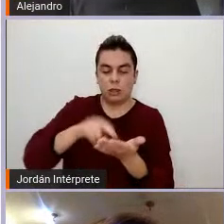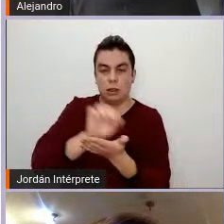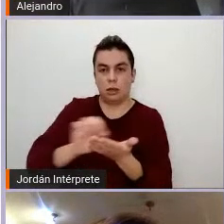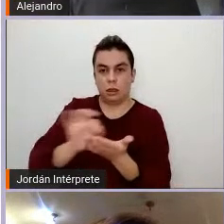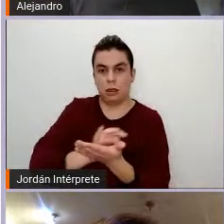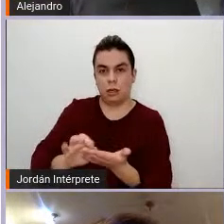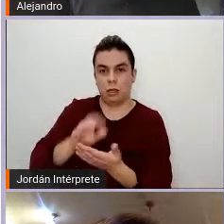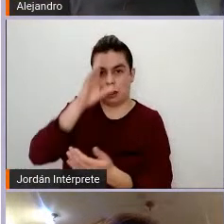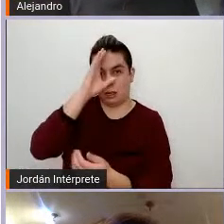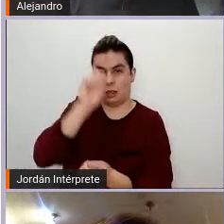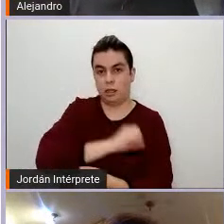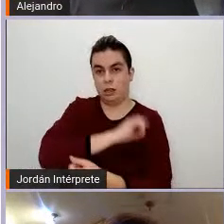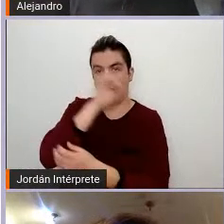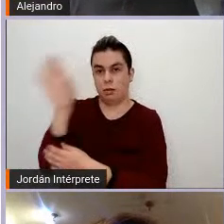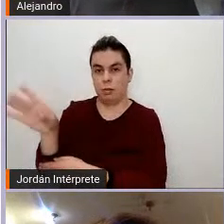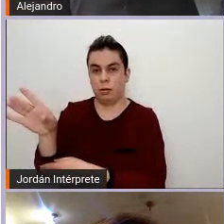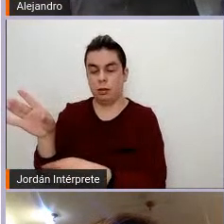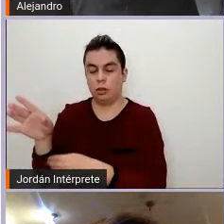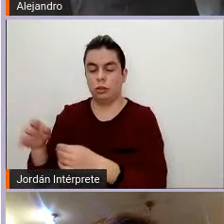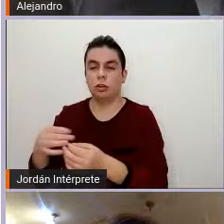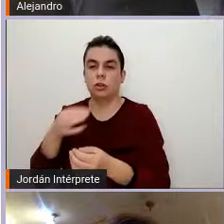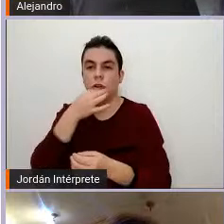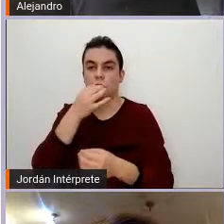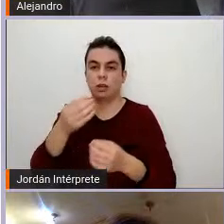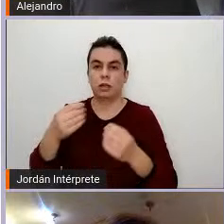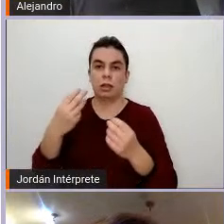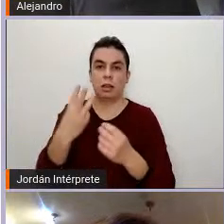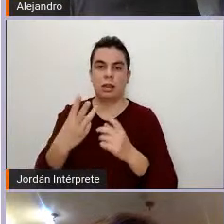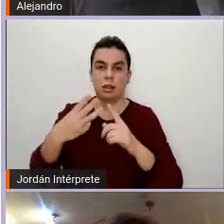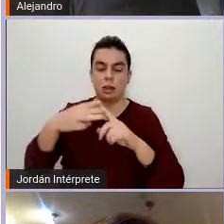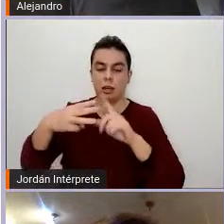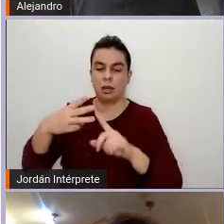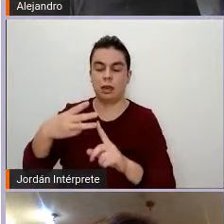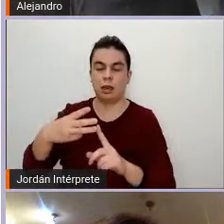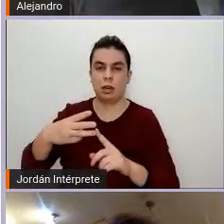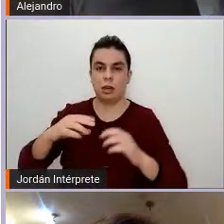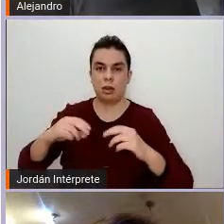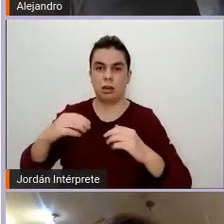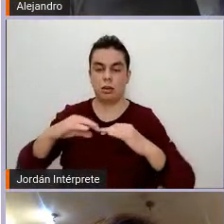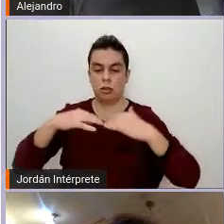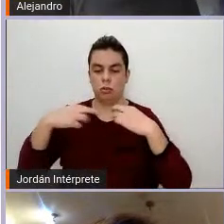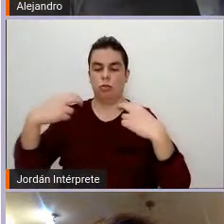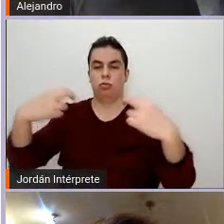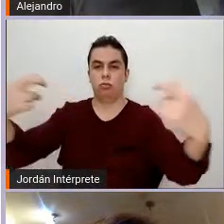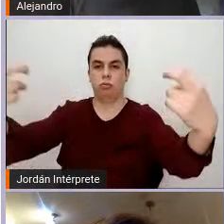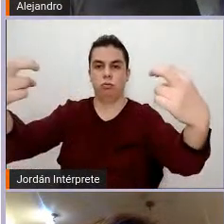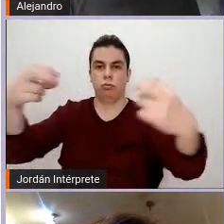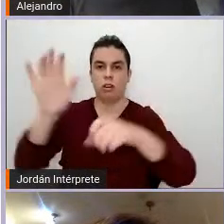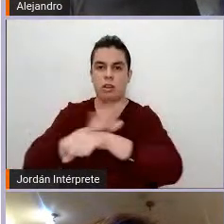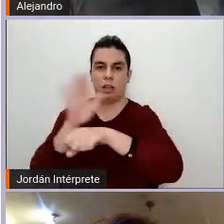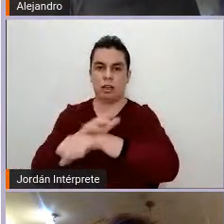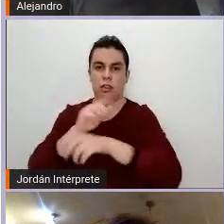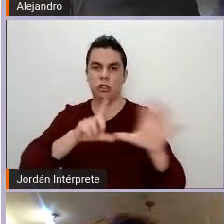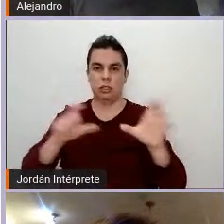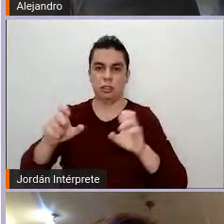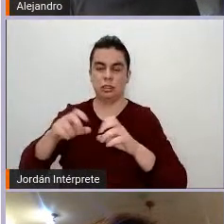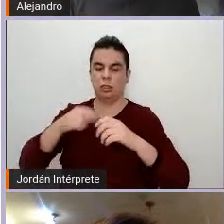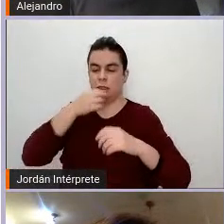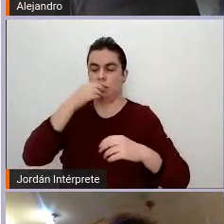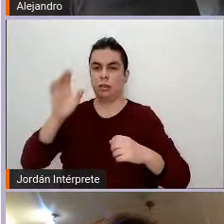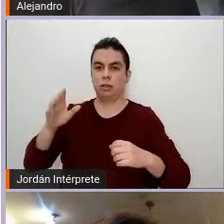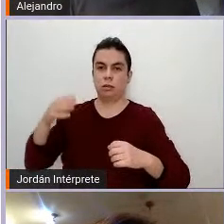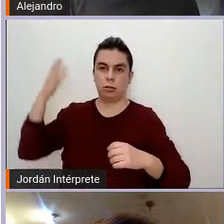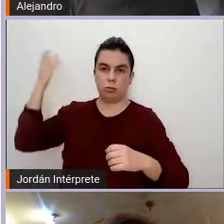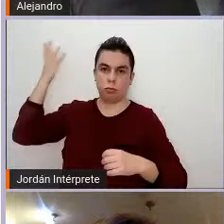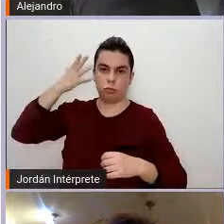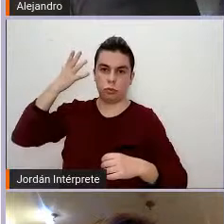un teatro de 700 butacas, donde exhibiría algunas pinturas y arpilleras, junto con proyectar el documental Mimbre